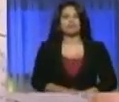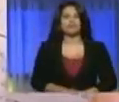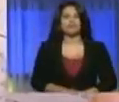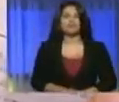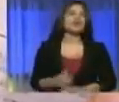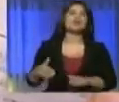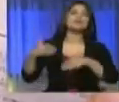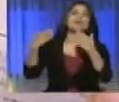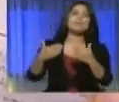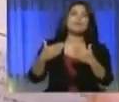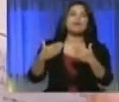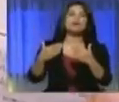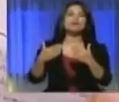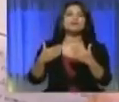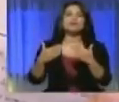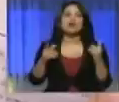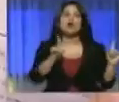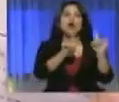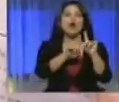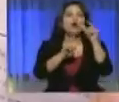con Chafit Handal en La Habana.